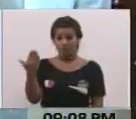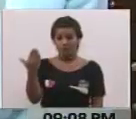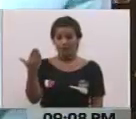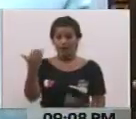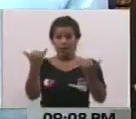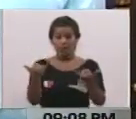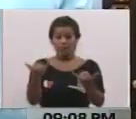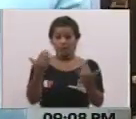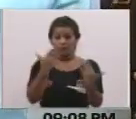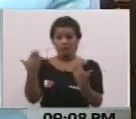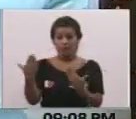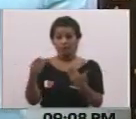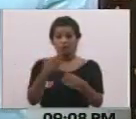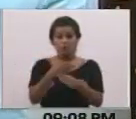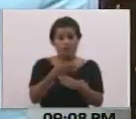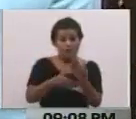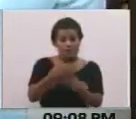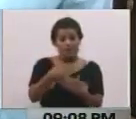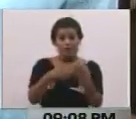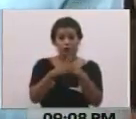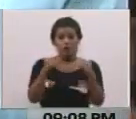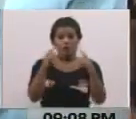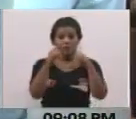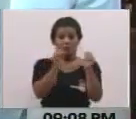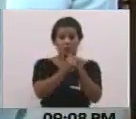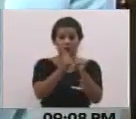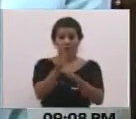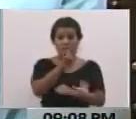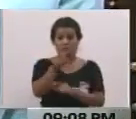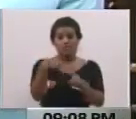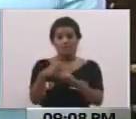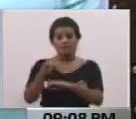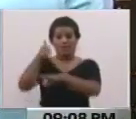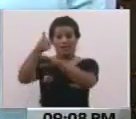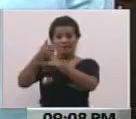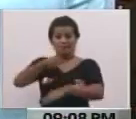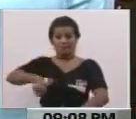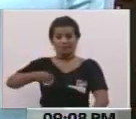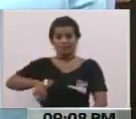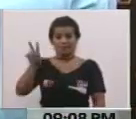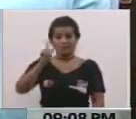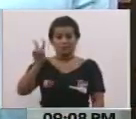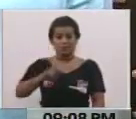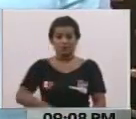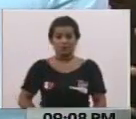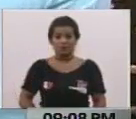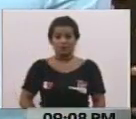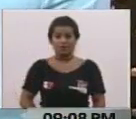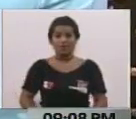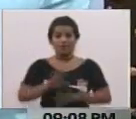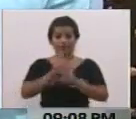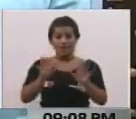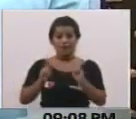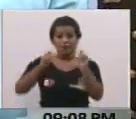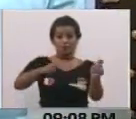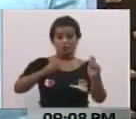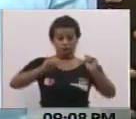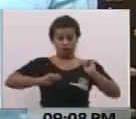pantalla el compartir entre la atleta venezolana y el jefe de Estado venezolano. Acaba de recibir la